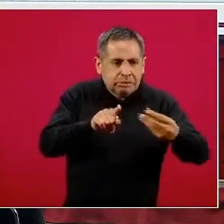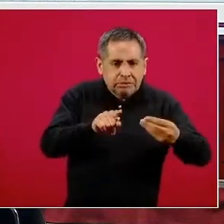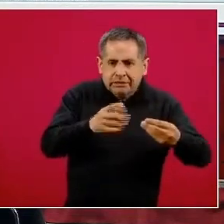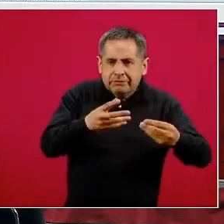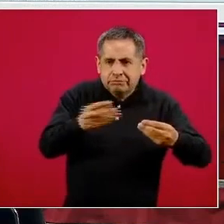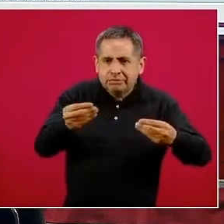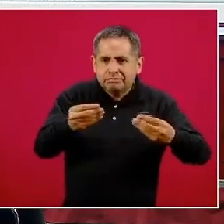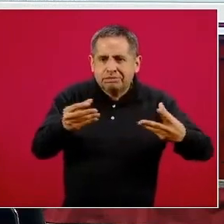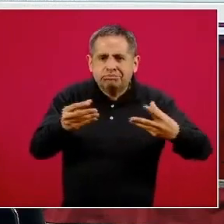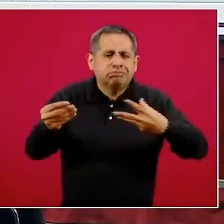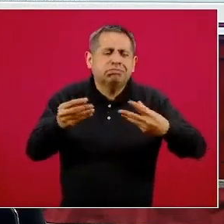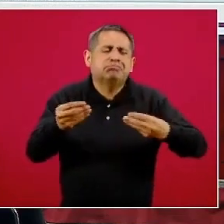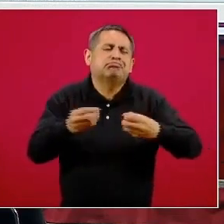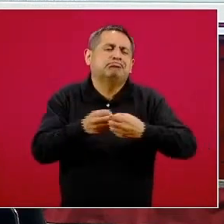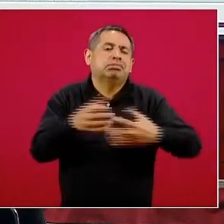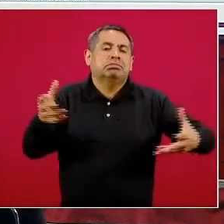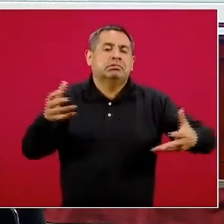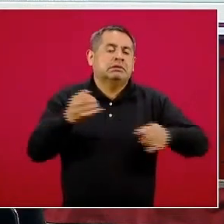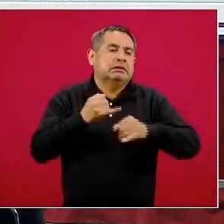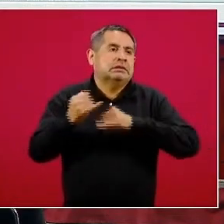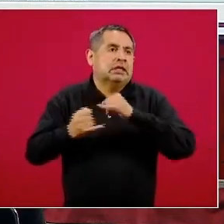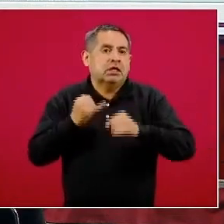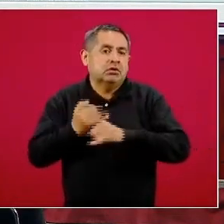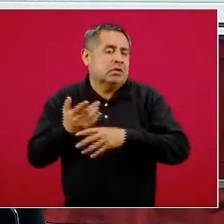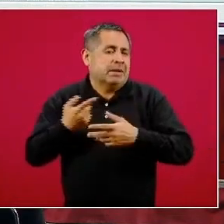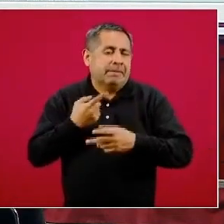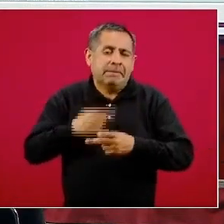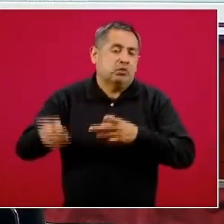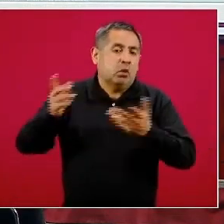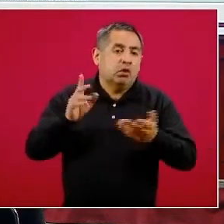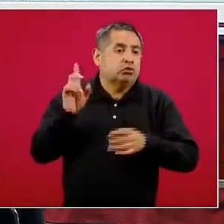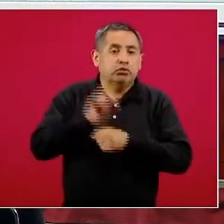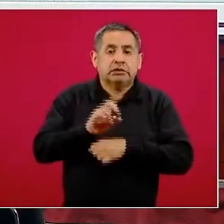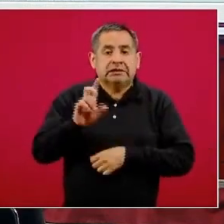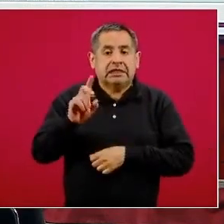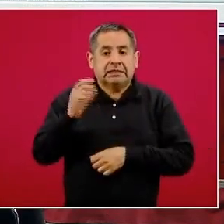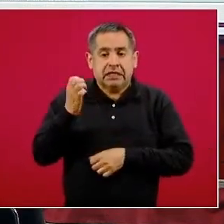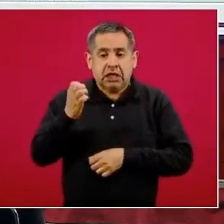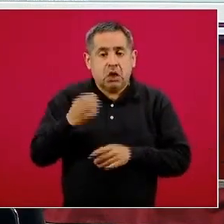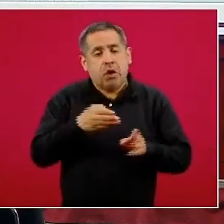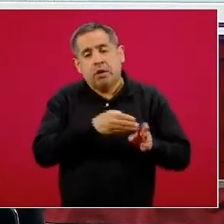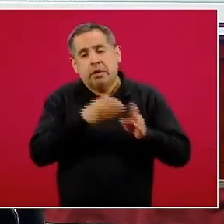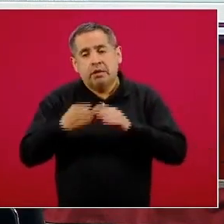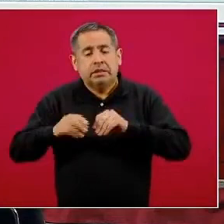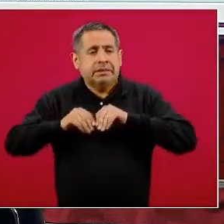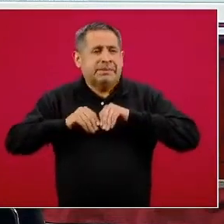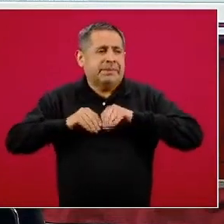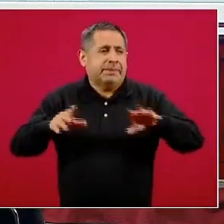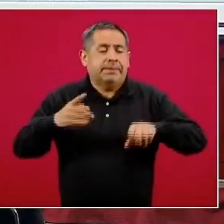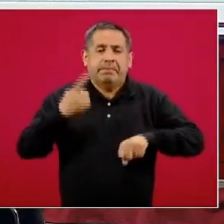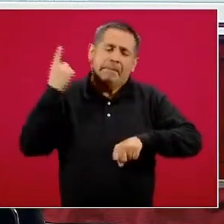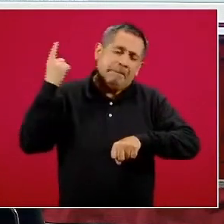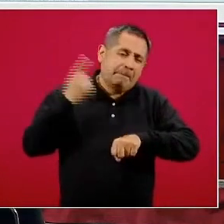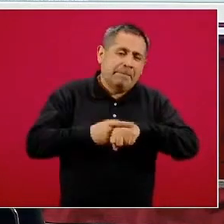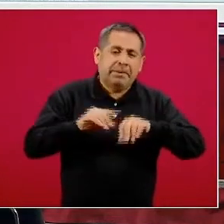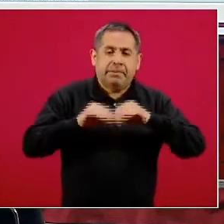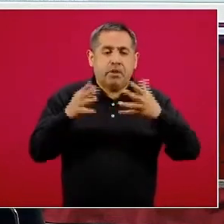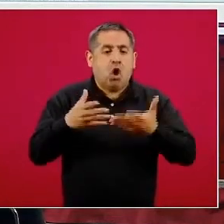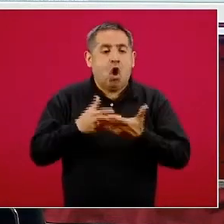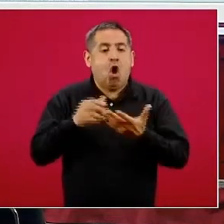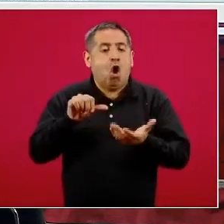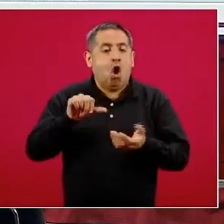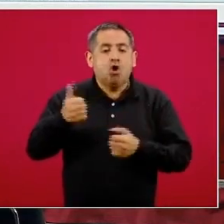salud pública de importancia internacional el 30 de enero y pues seguido de su declaratoria de pandemia hasta el 11 de